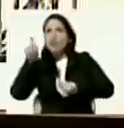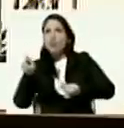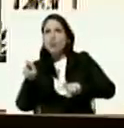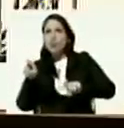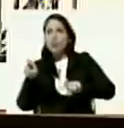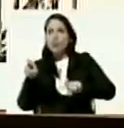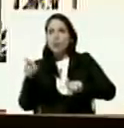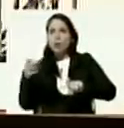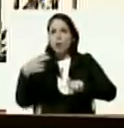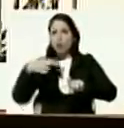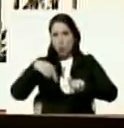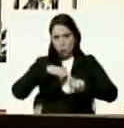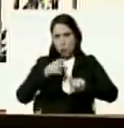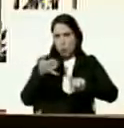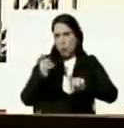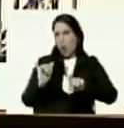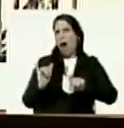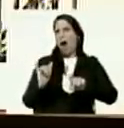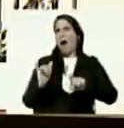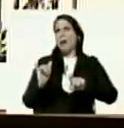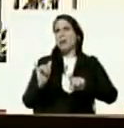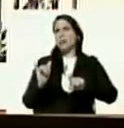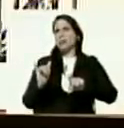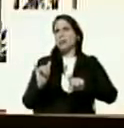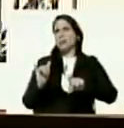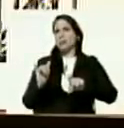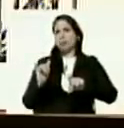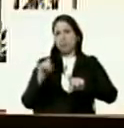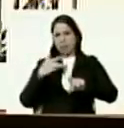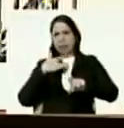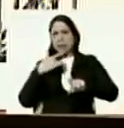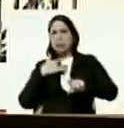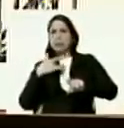¿nosotros tenemos motivos para celebrar un año después?